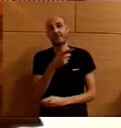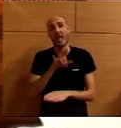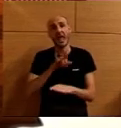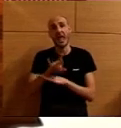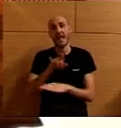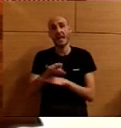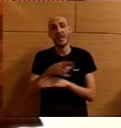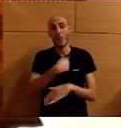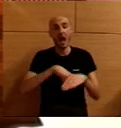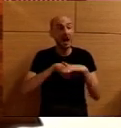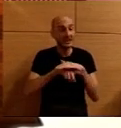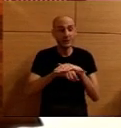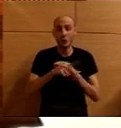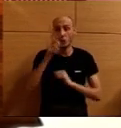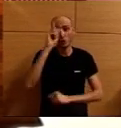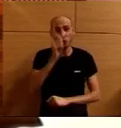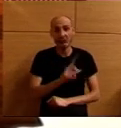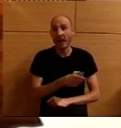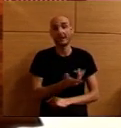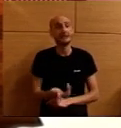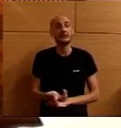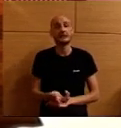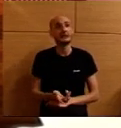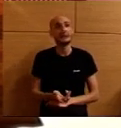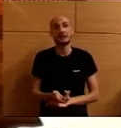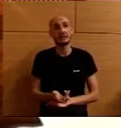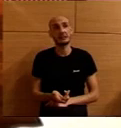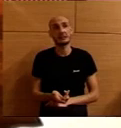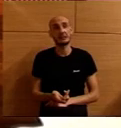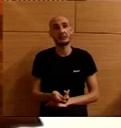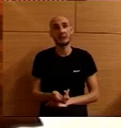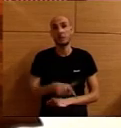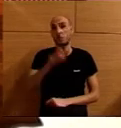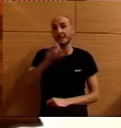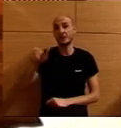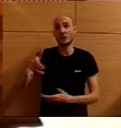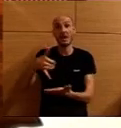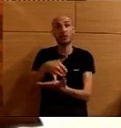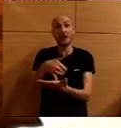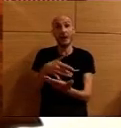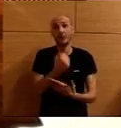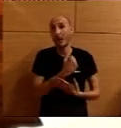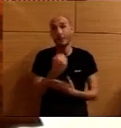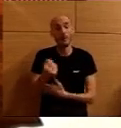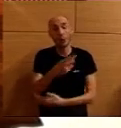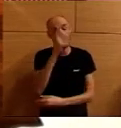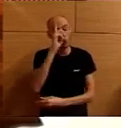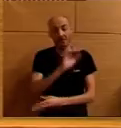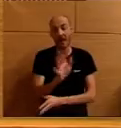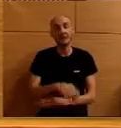saben gestionar, pero sobre todo no saben gestionar a los que más lo necesitan. Muchas gracias, señor